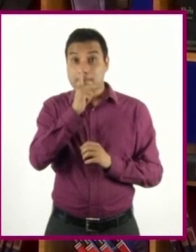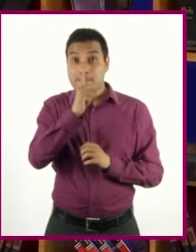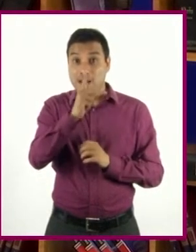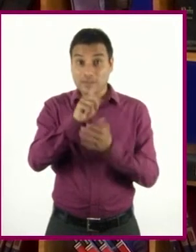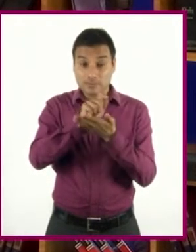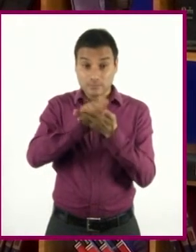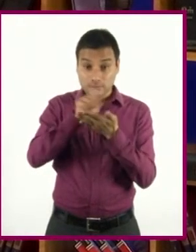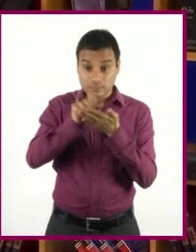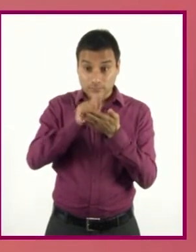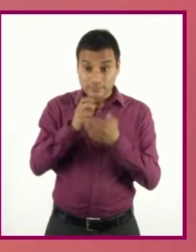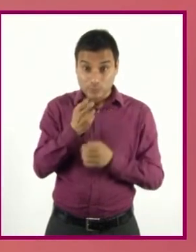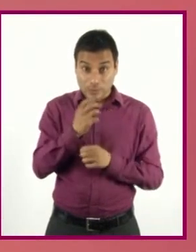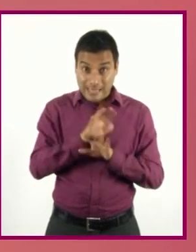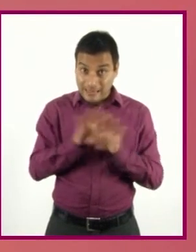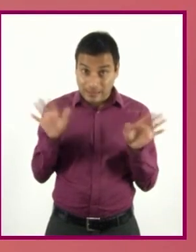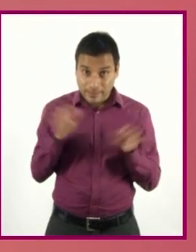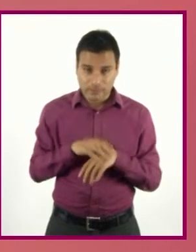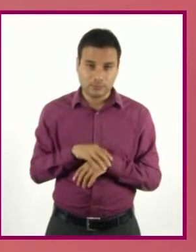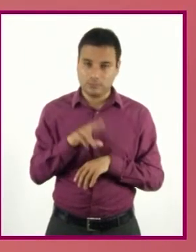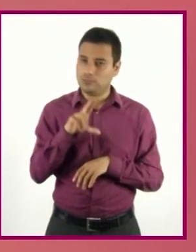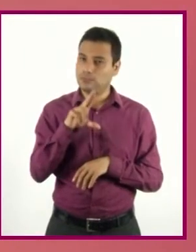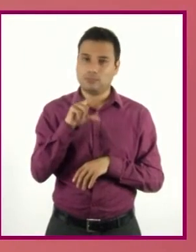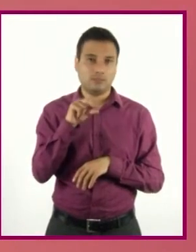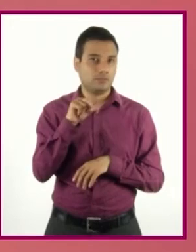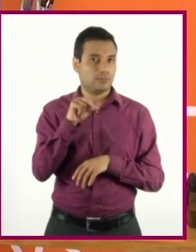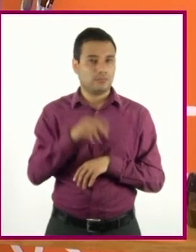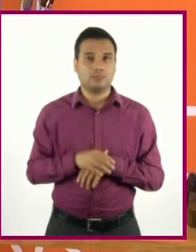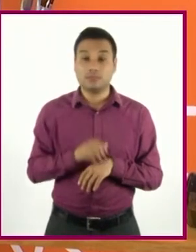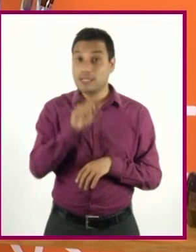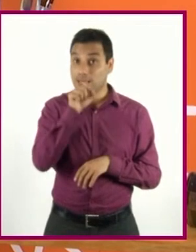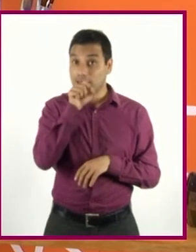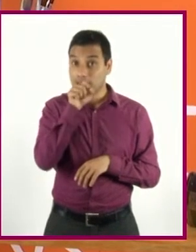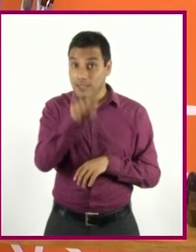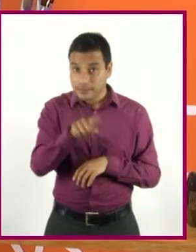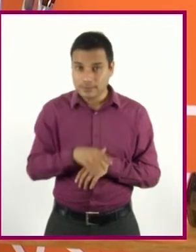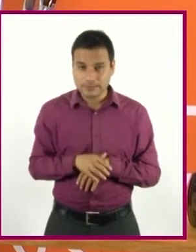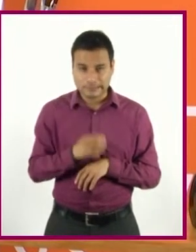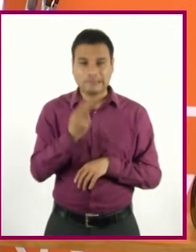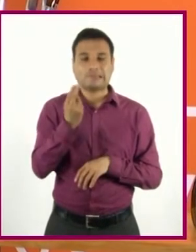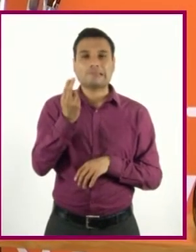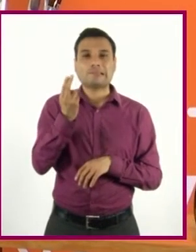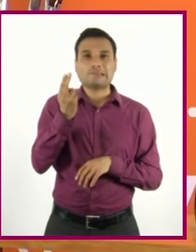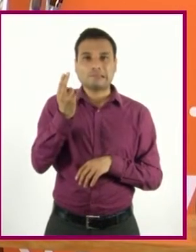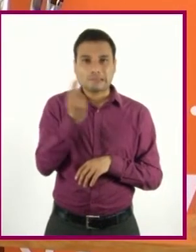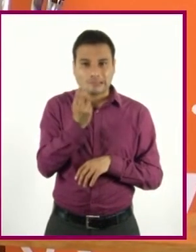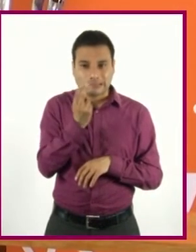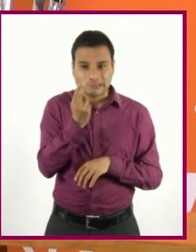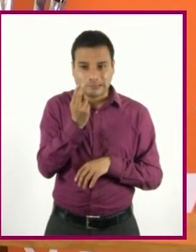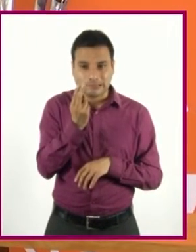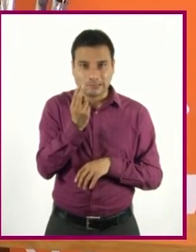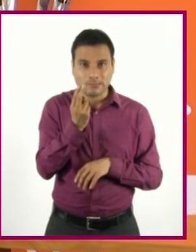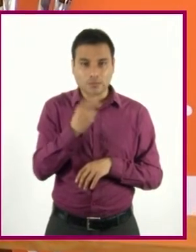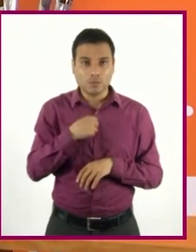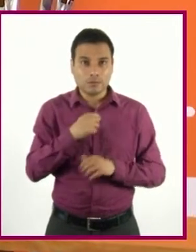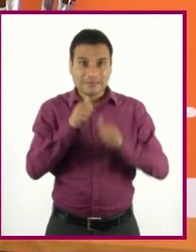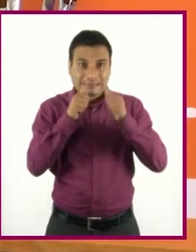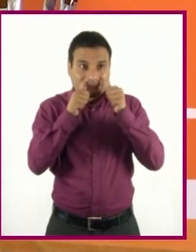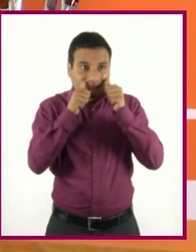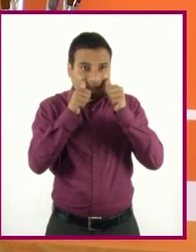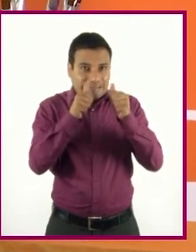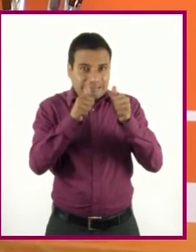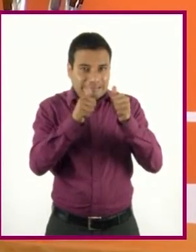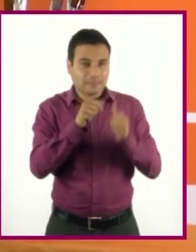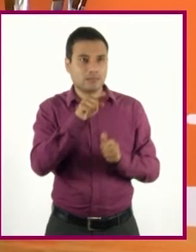la información pura que da el entrevistado, sino que debe escucharse de manera muy atenta para